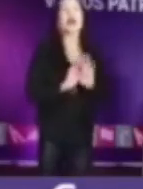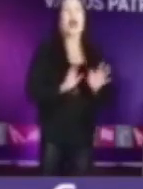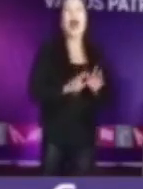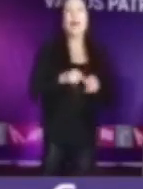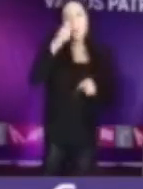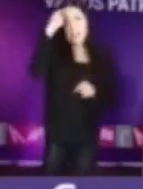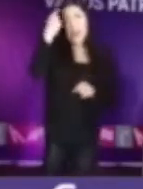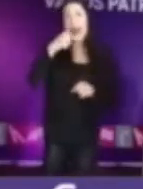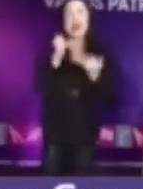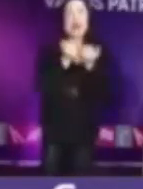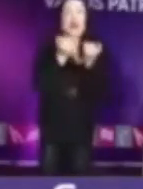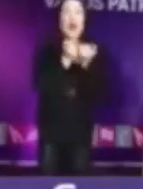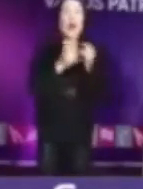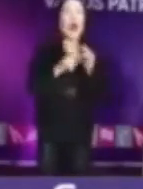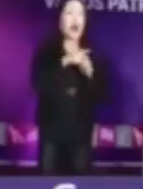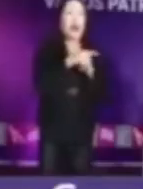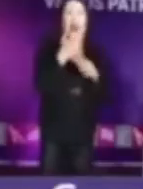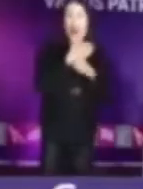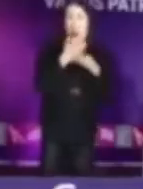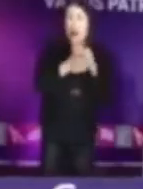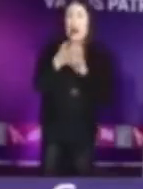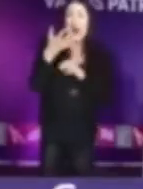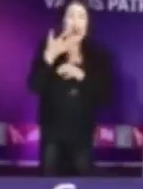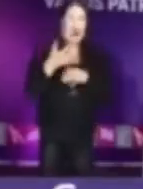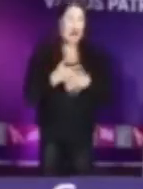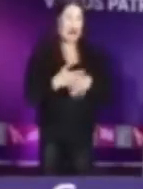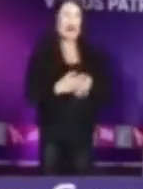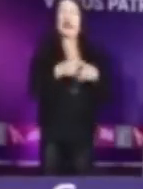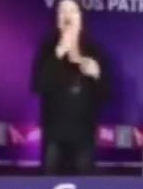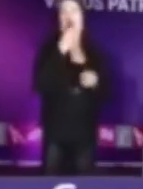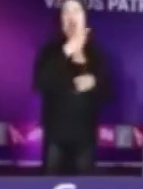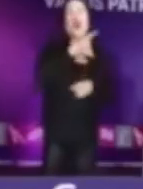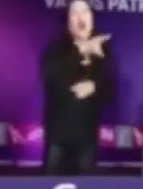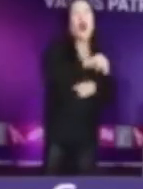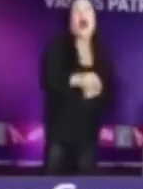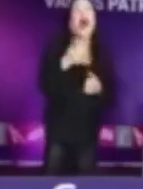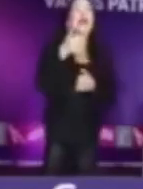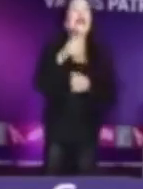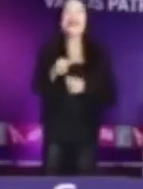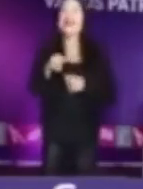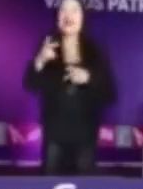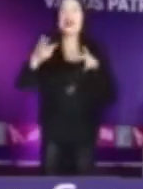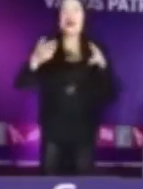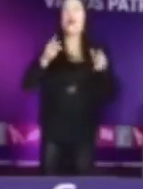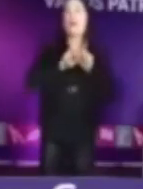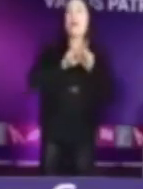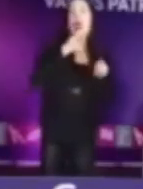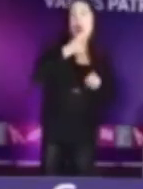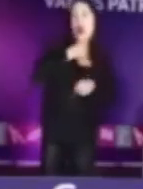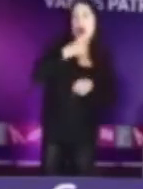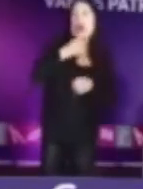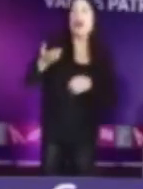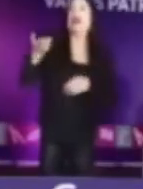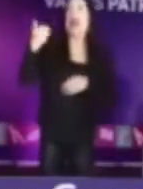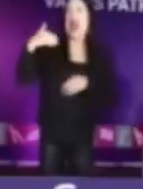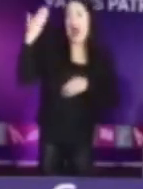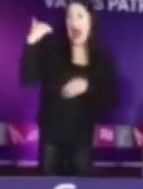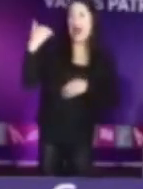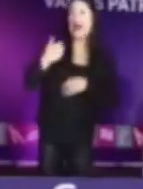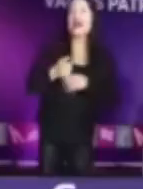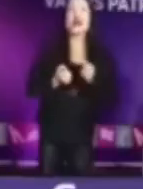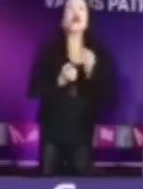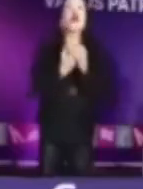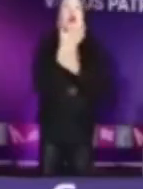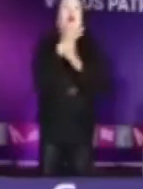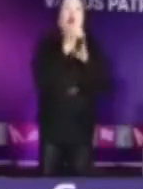negarle todos sus méritos. Así funcionan los grandes medios, así funcionan los periodistas viejos que ven a los